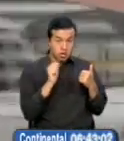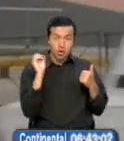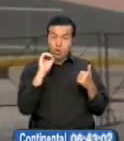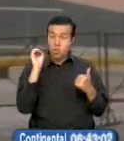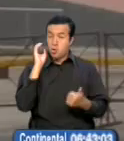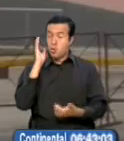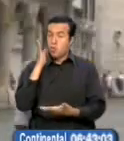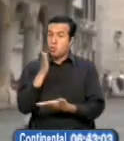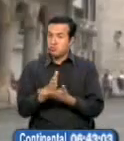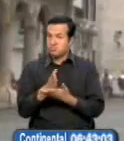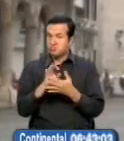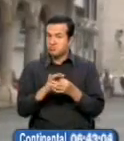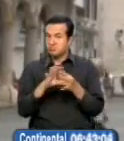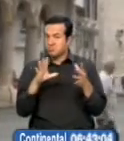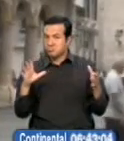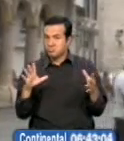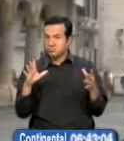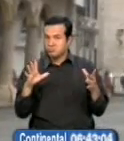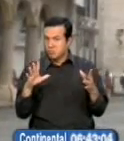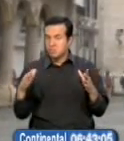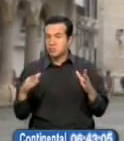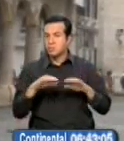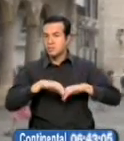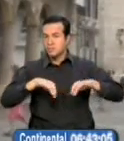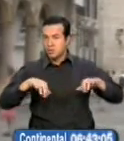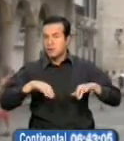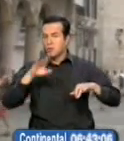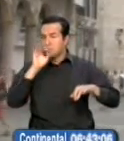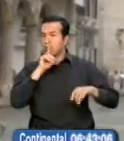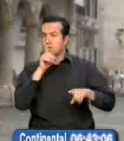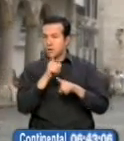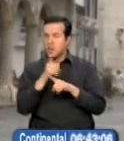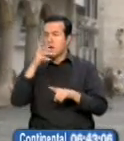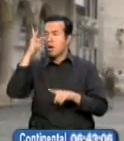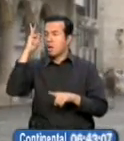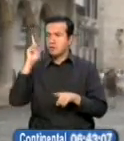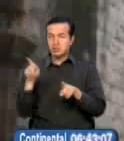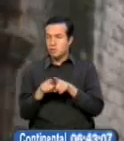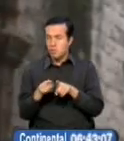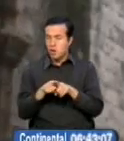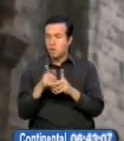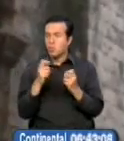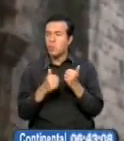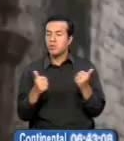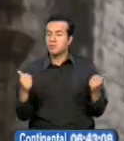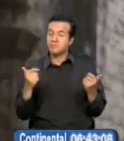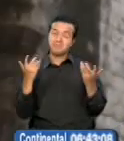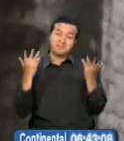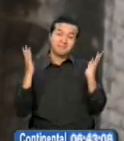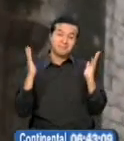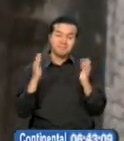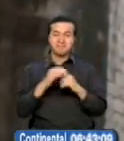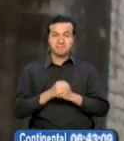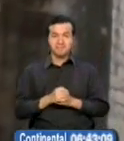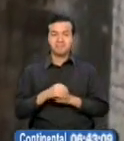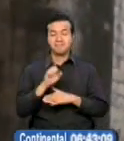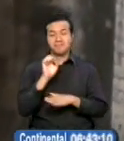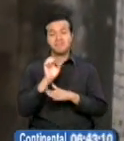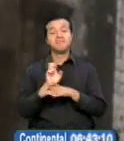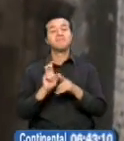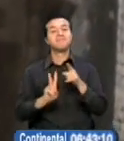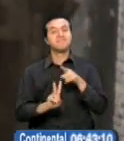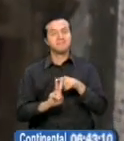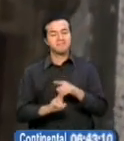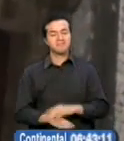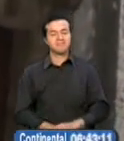o simplemente optará por el distanciamiento característico en épocas anteriores. En La Habana, Cuba, con José Luis Rodríguez, Fabricio